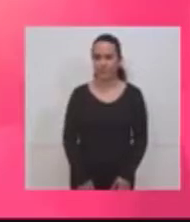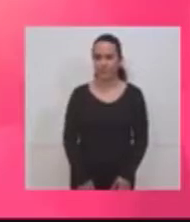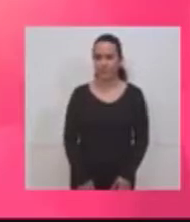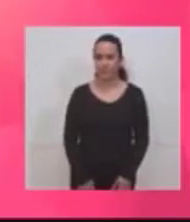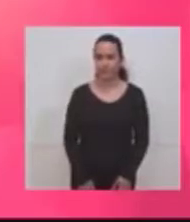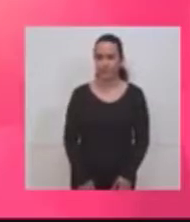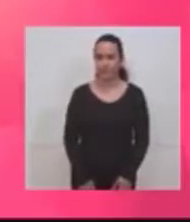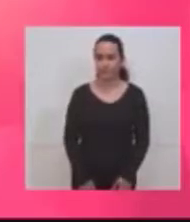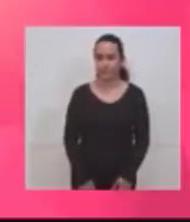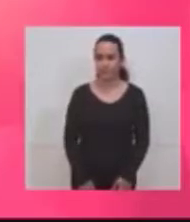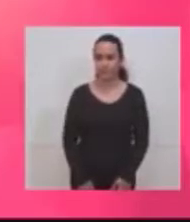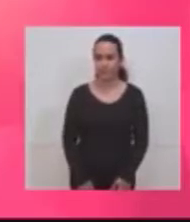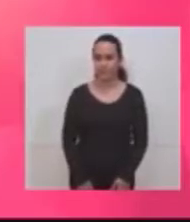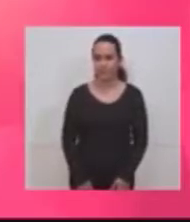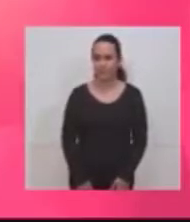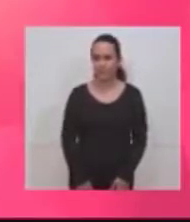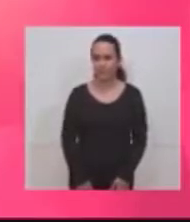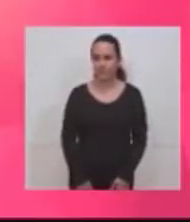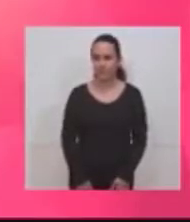50.